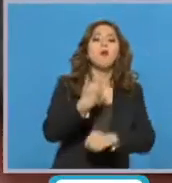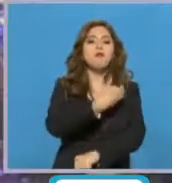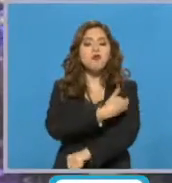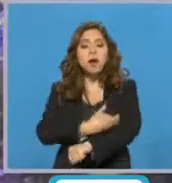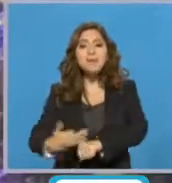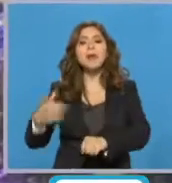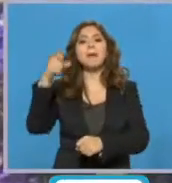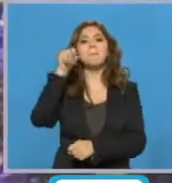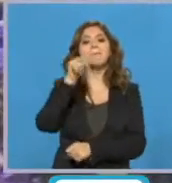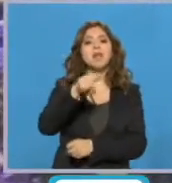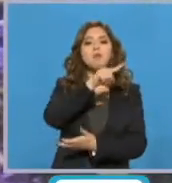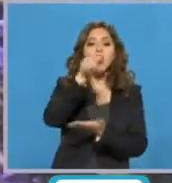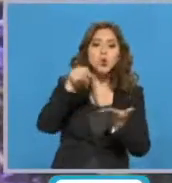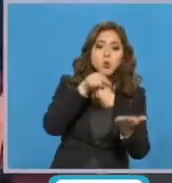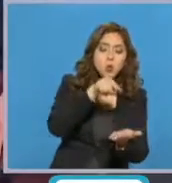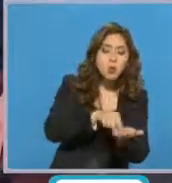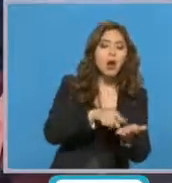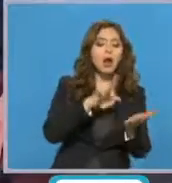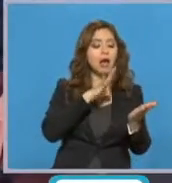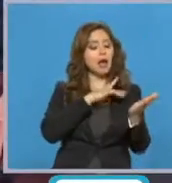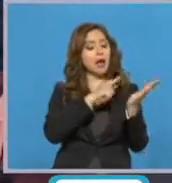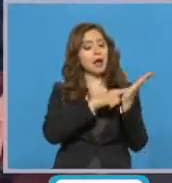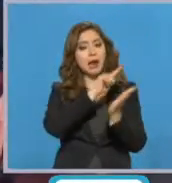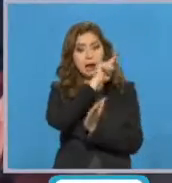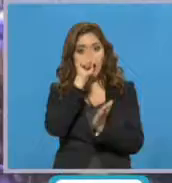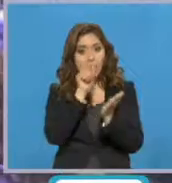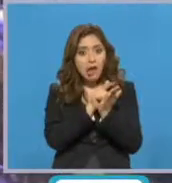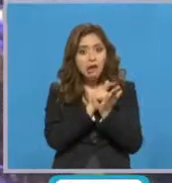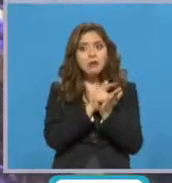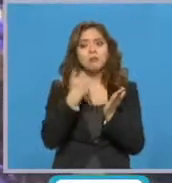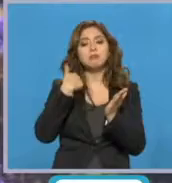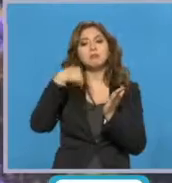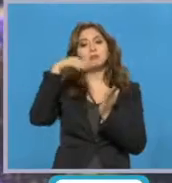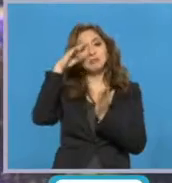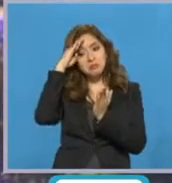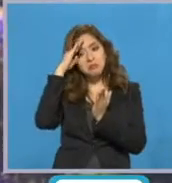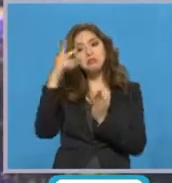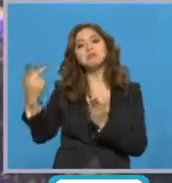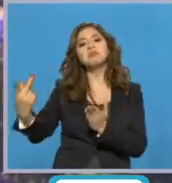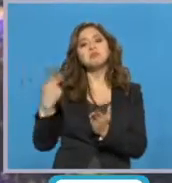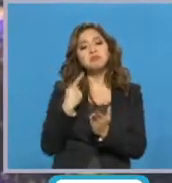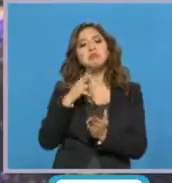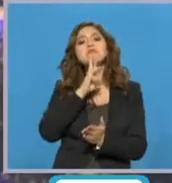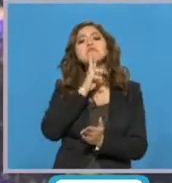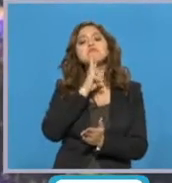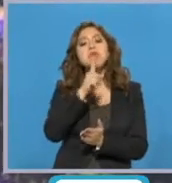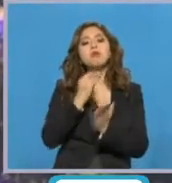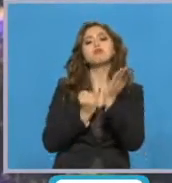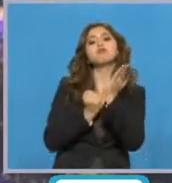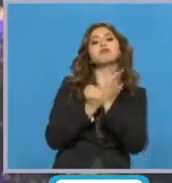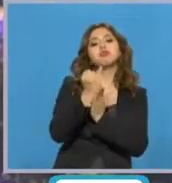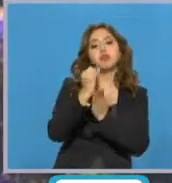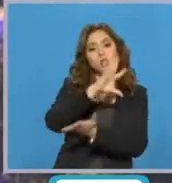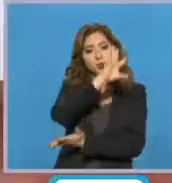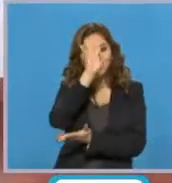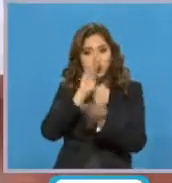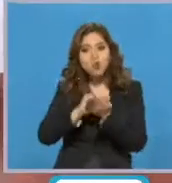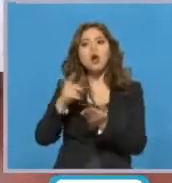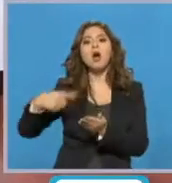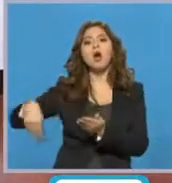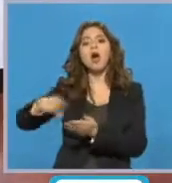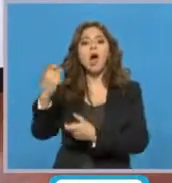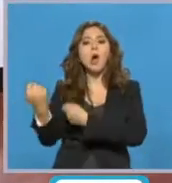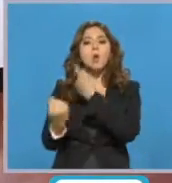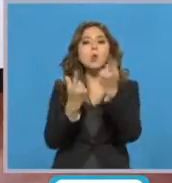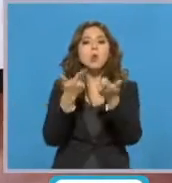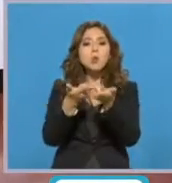mismo techo, con una figura jurídica que los regulara, pues optaron por el matrimonio. Fue una consecuencia de la lucha de algunos grupos que se venían